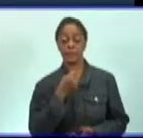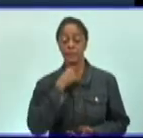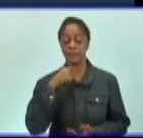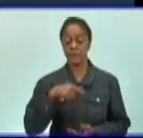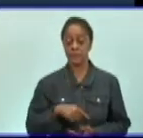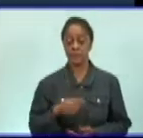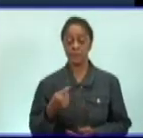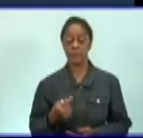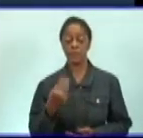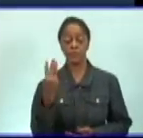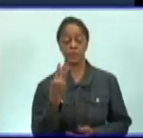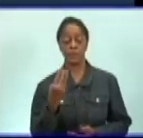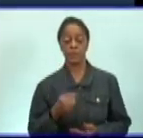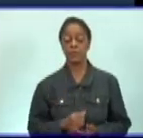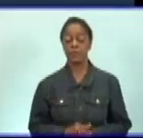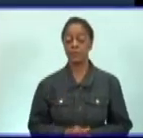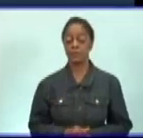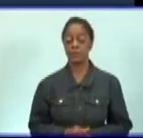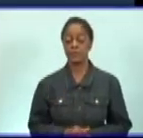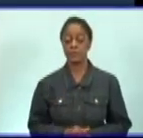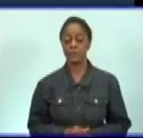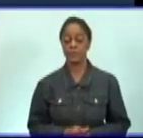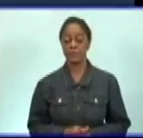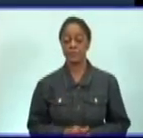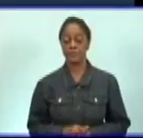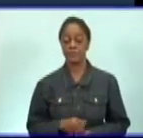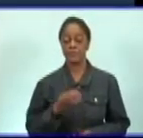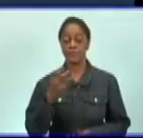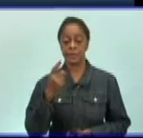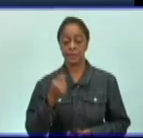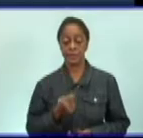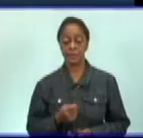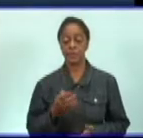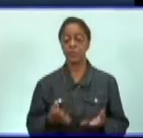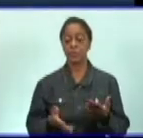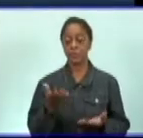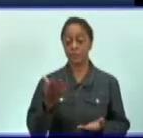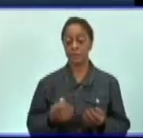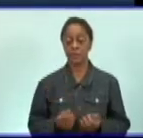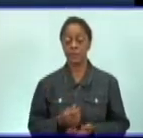en los primeros tres ejemplos. El cálculo con magnitudes.